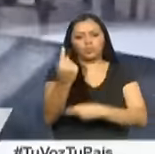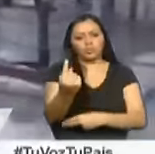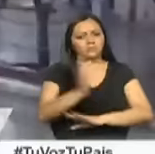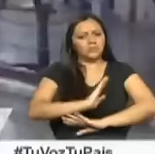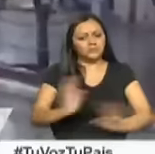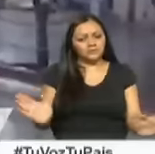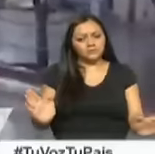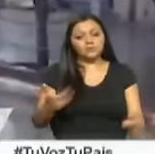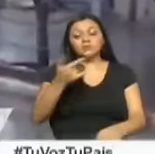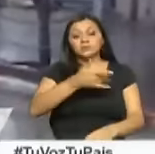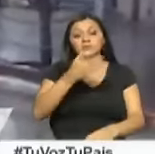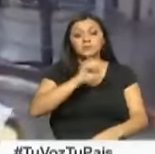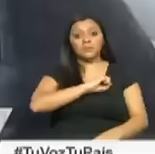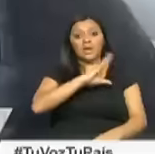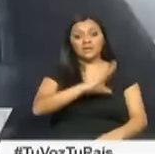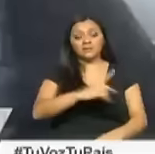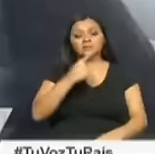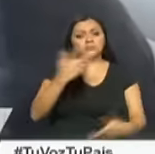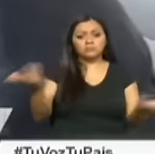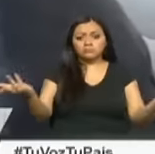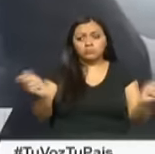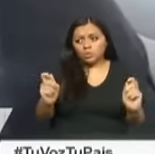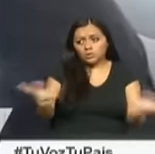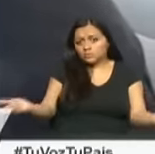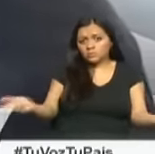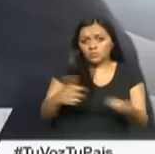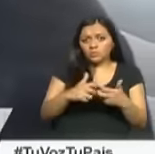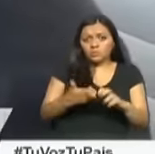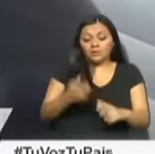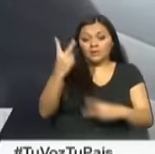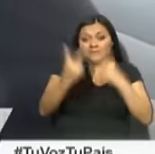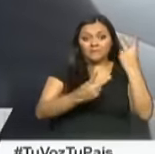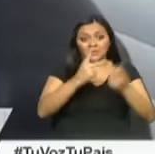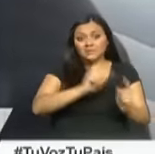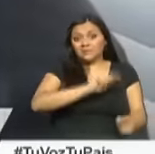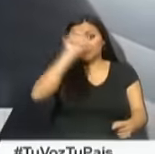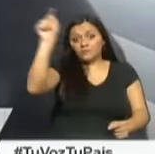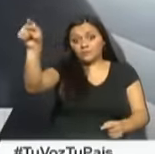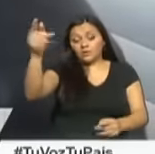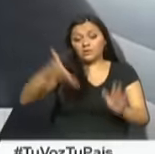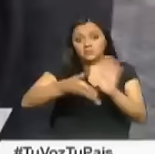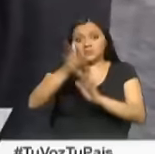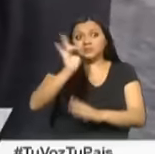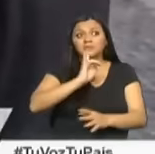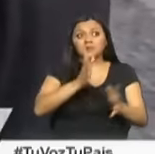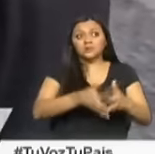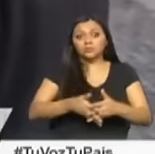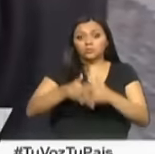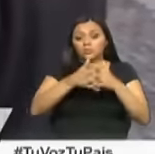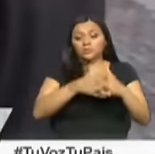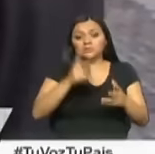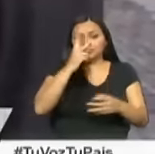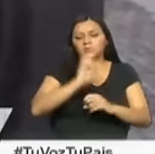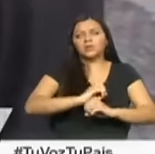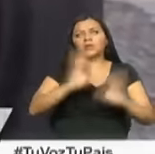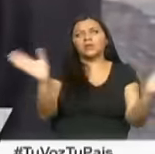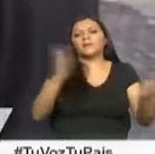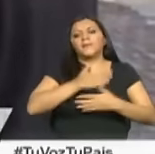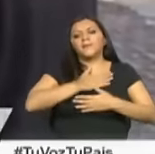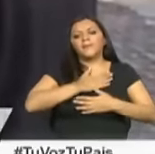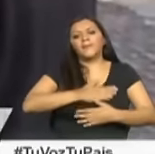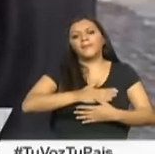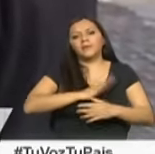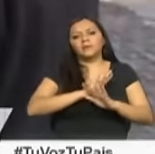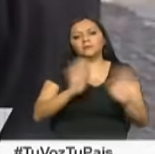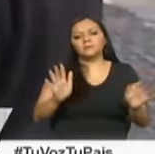palestinos consideran que esa es la única salida. La visita de Netanyahu a Washington, dicen en las calles de Ramallah, ha servido para que se quite